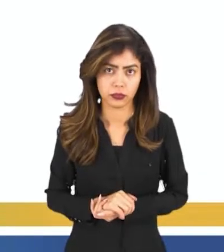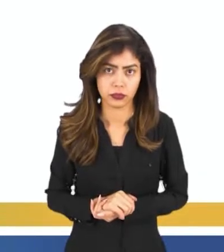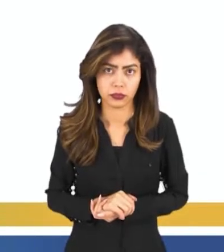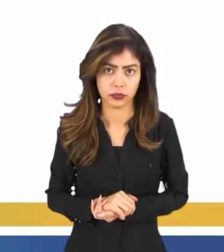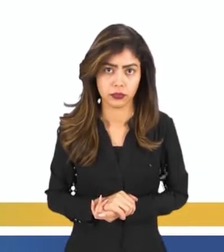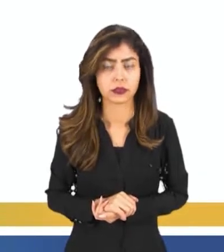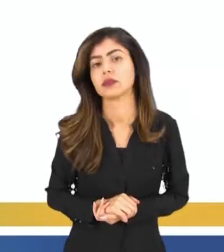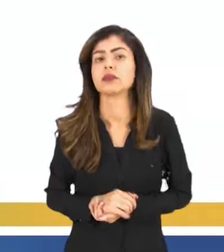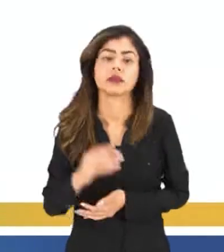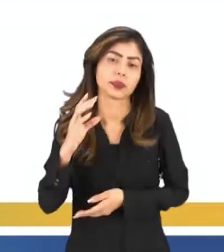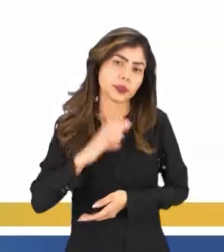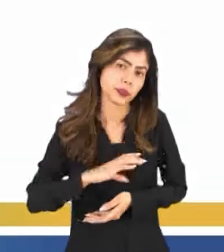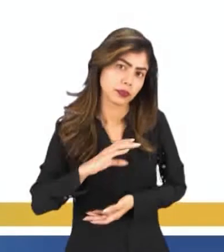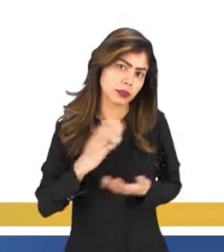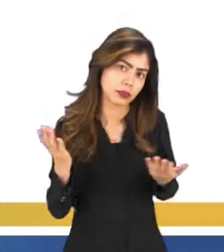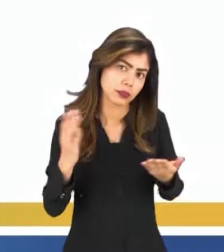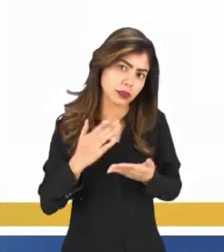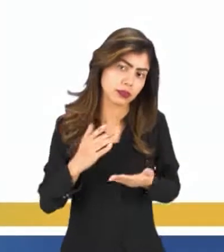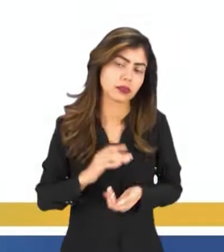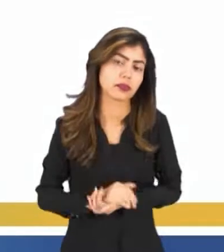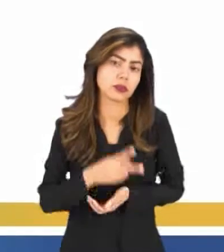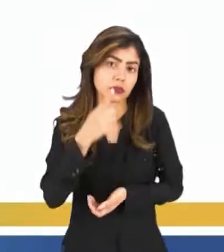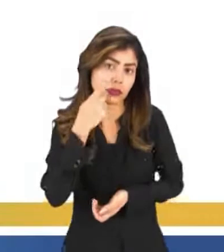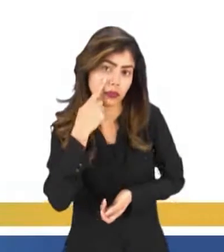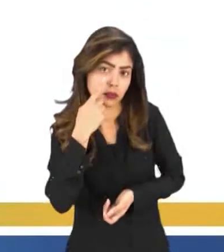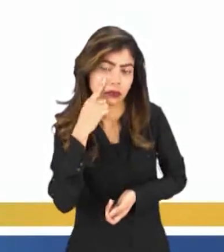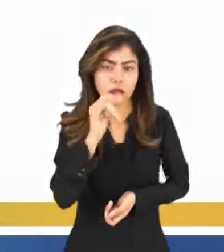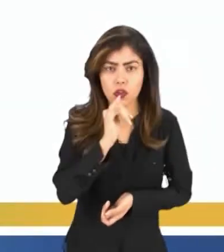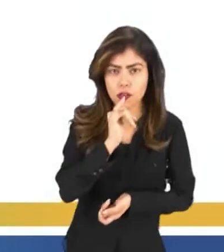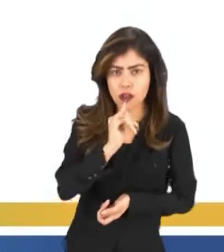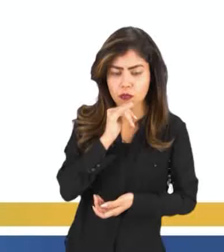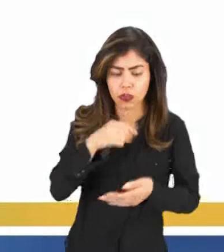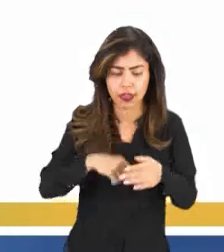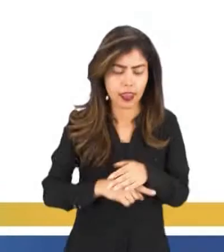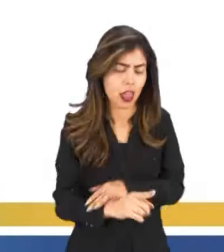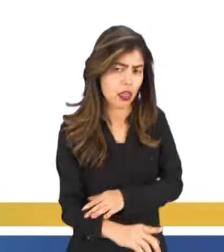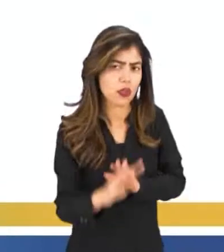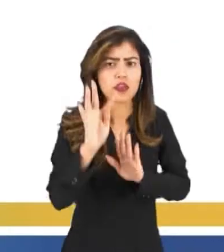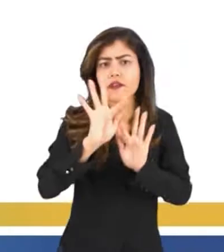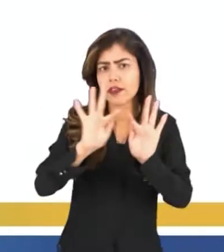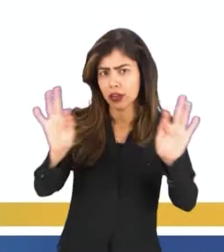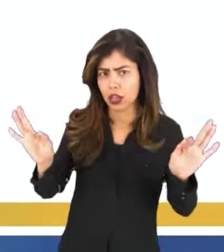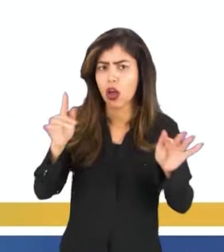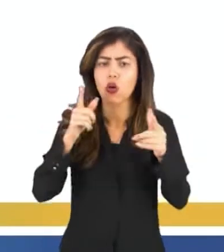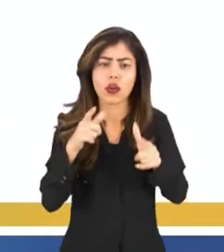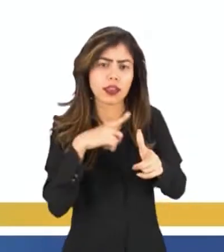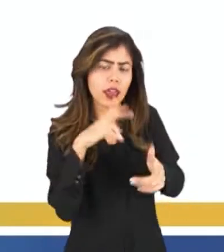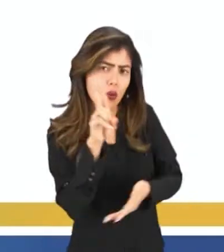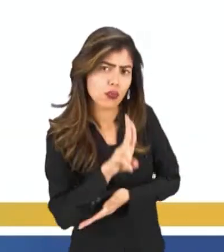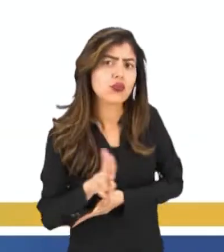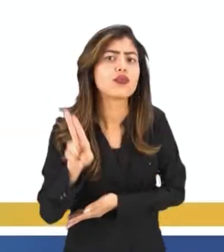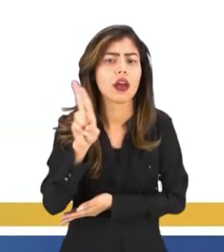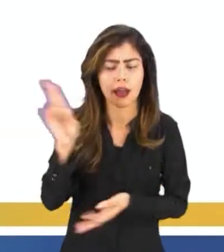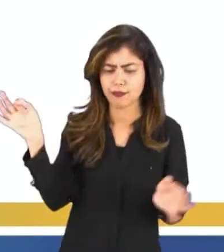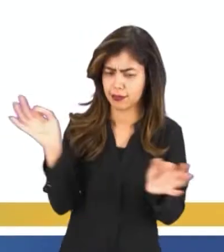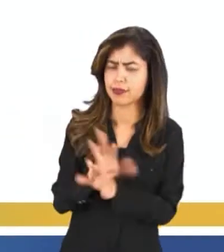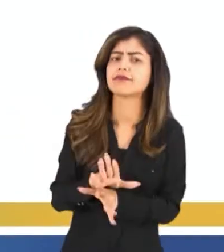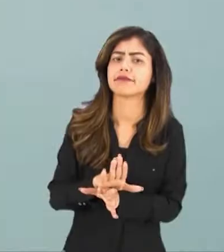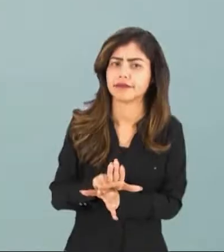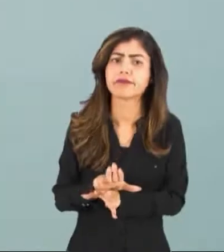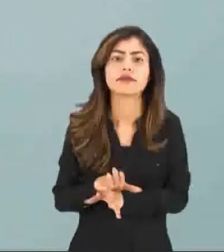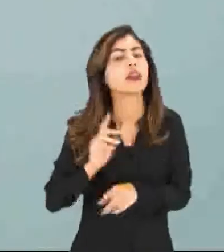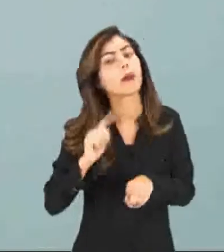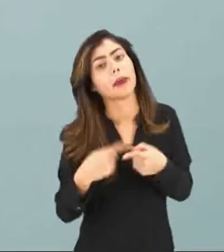vamos por portugués está aquí nos vamos ver los ejemplos dentro de francés dónde estás en efecto esa mente